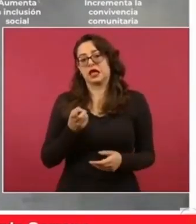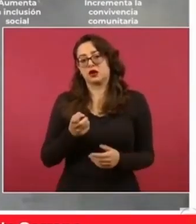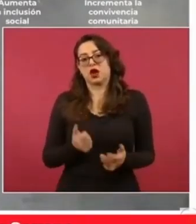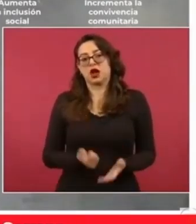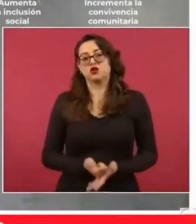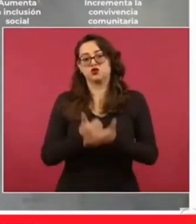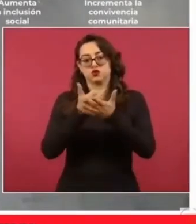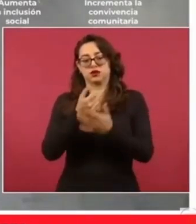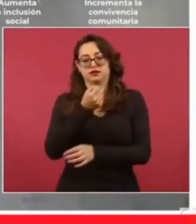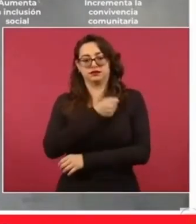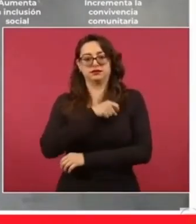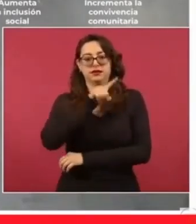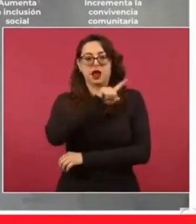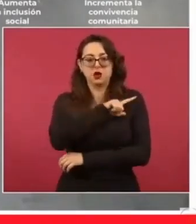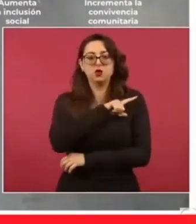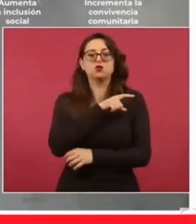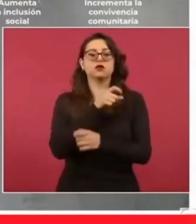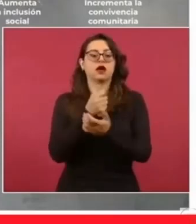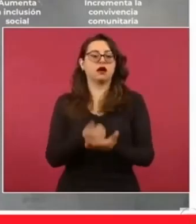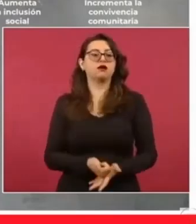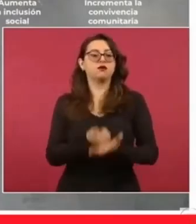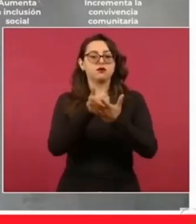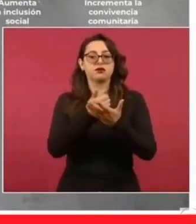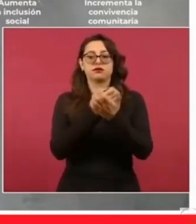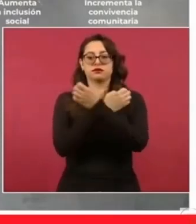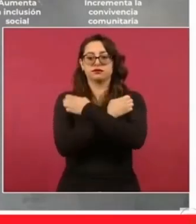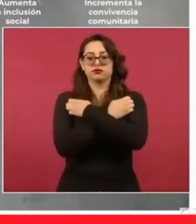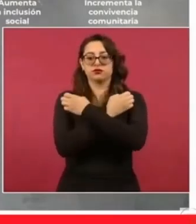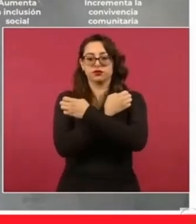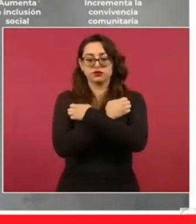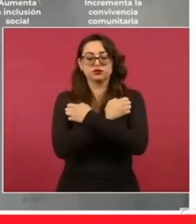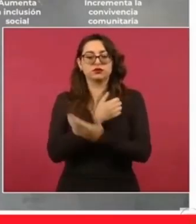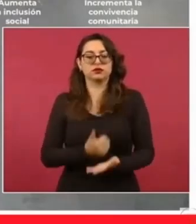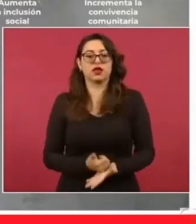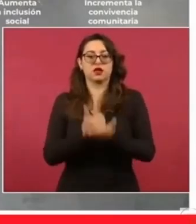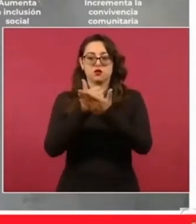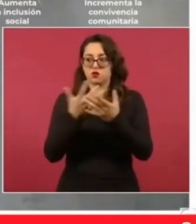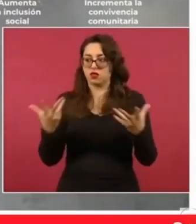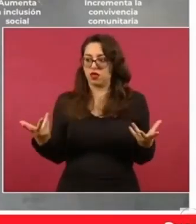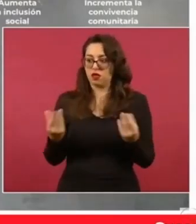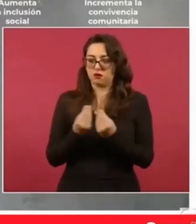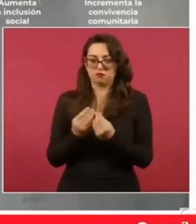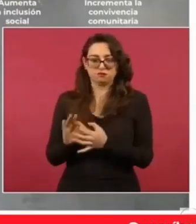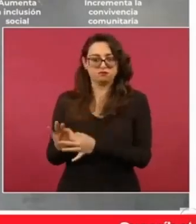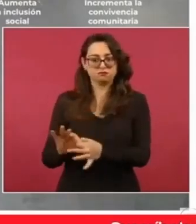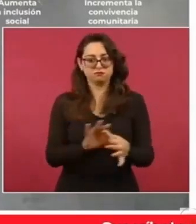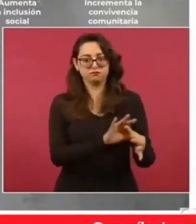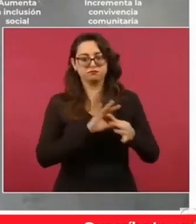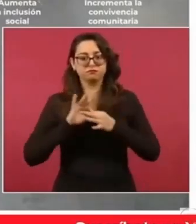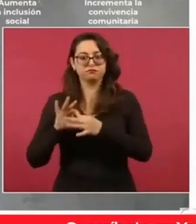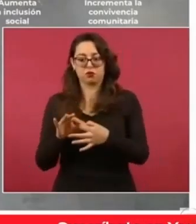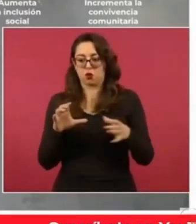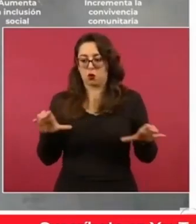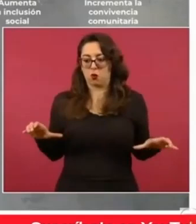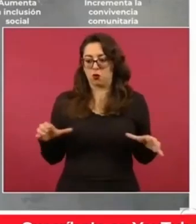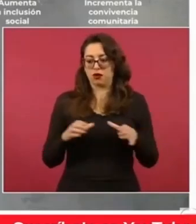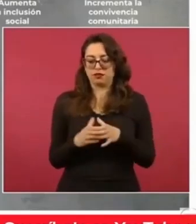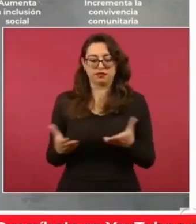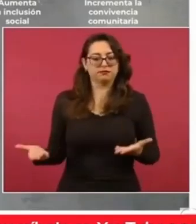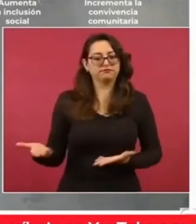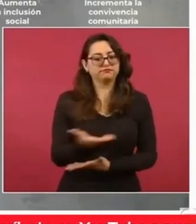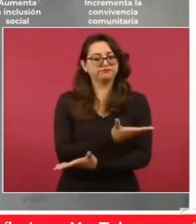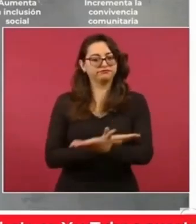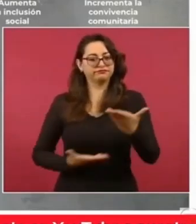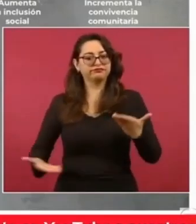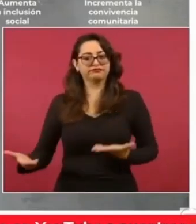la promoción a la educación, aumenta la inclusión social e incremento de la convivencia comunitaria. Es un